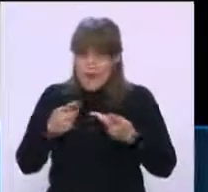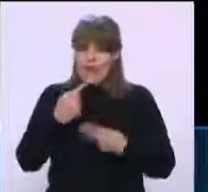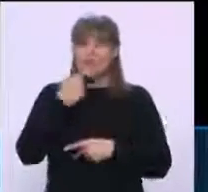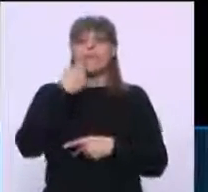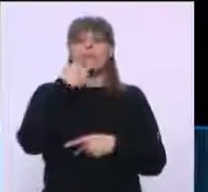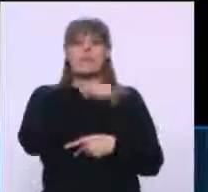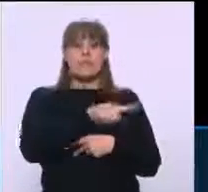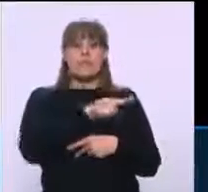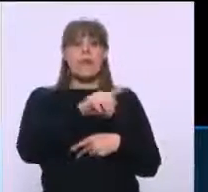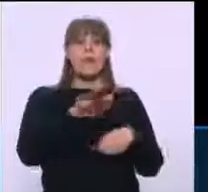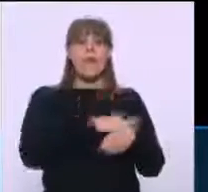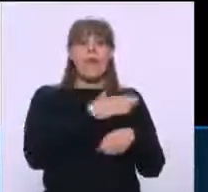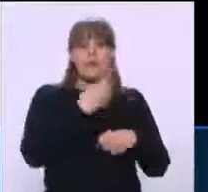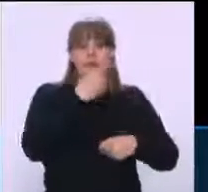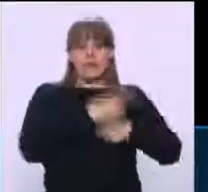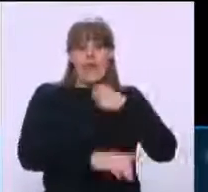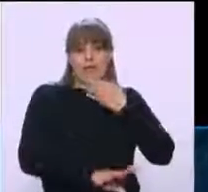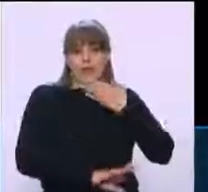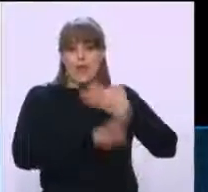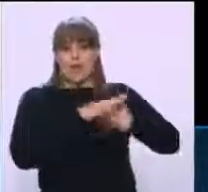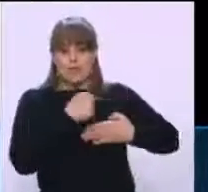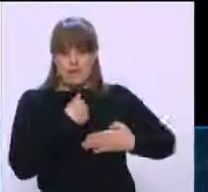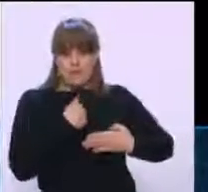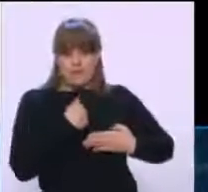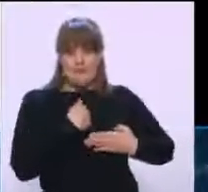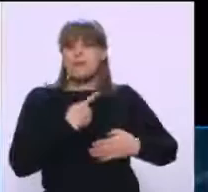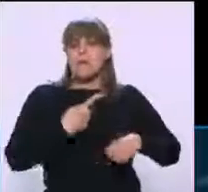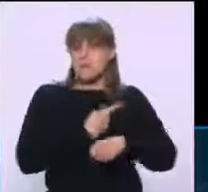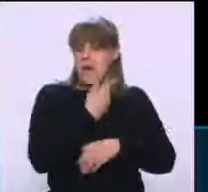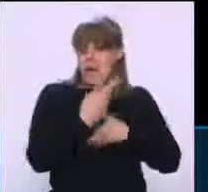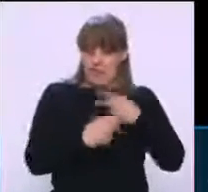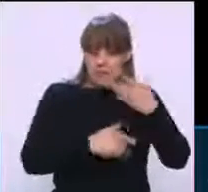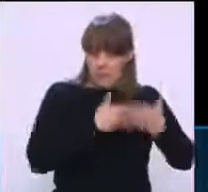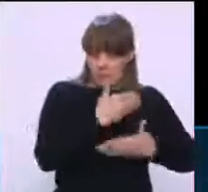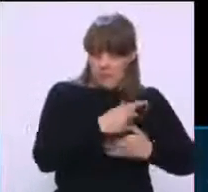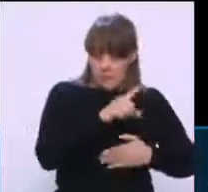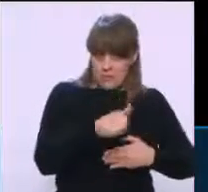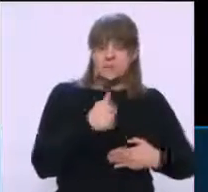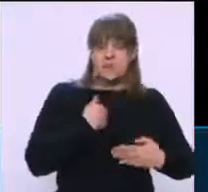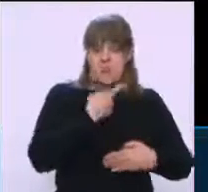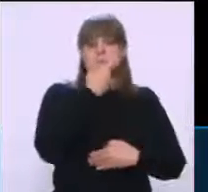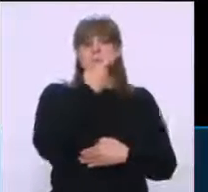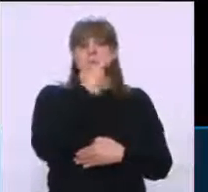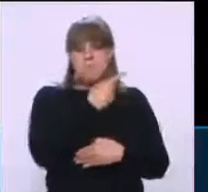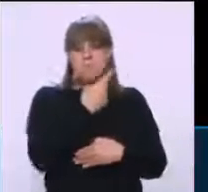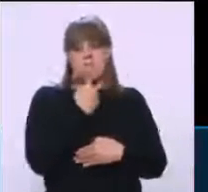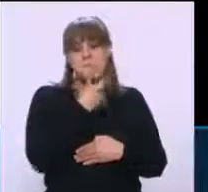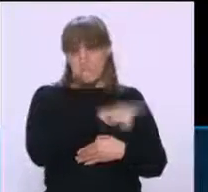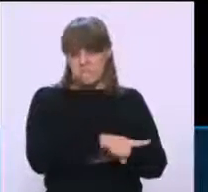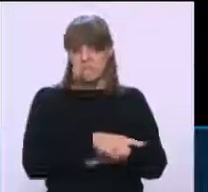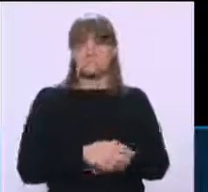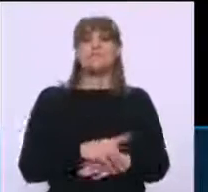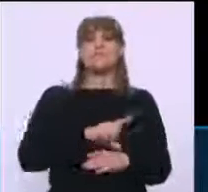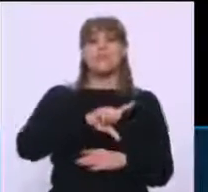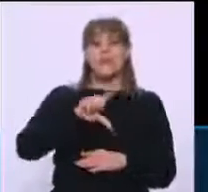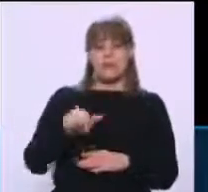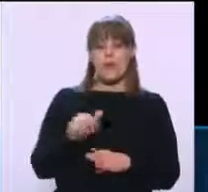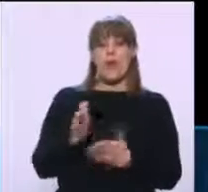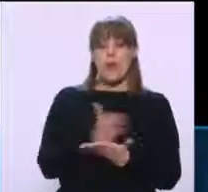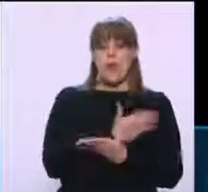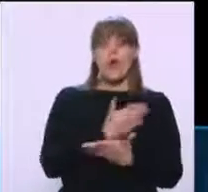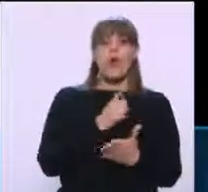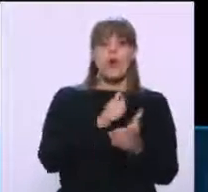por daño moral y lo que resulte como consecuencia, y lo tomé. Y luego en un grupo en donde participa el director